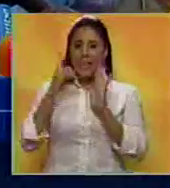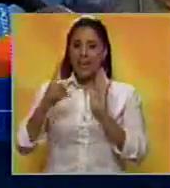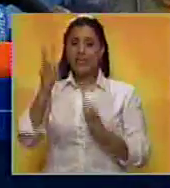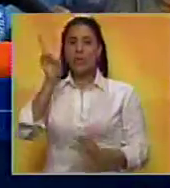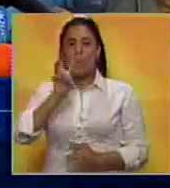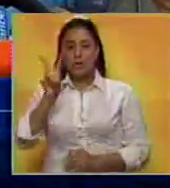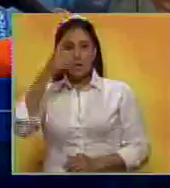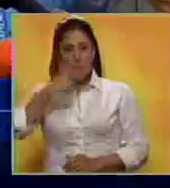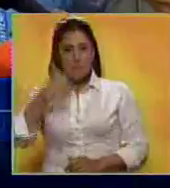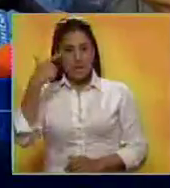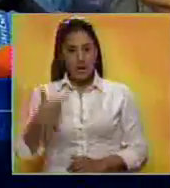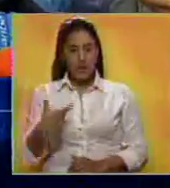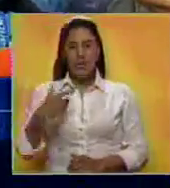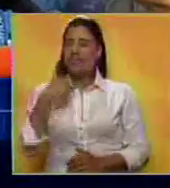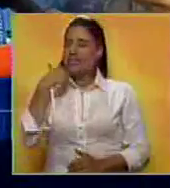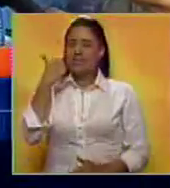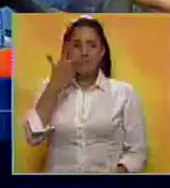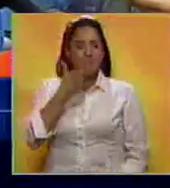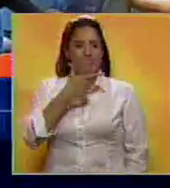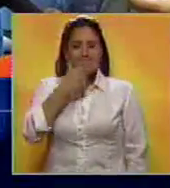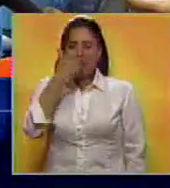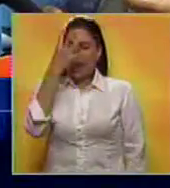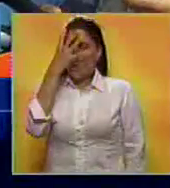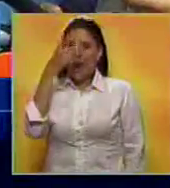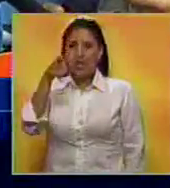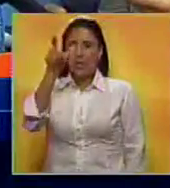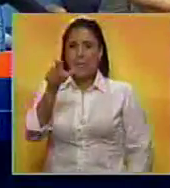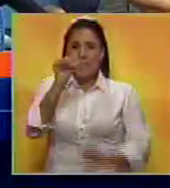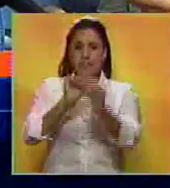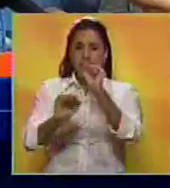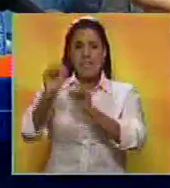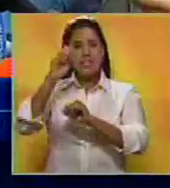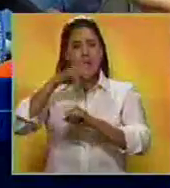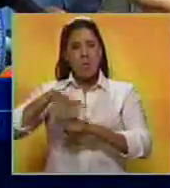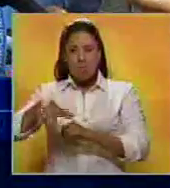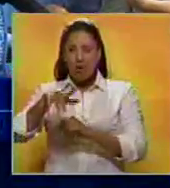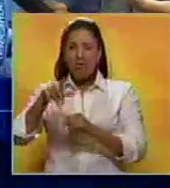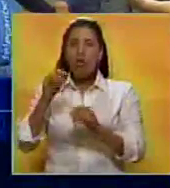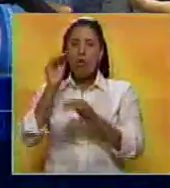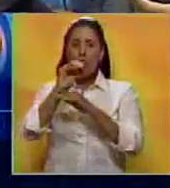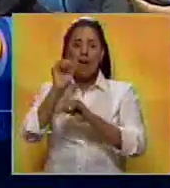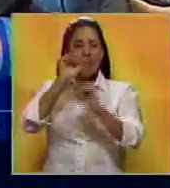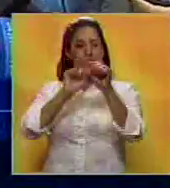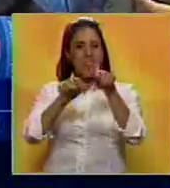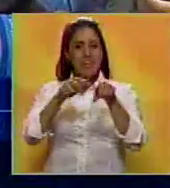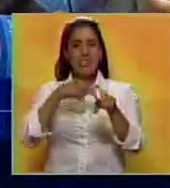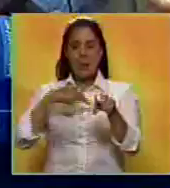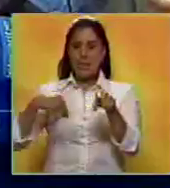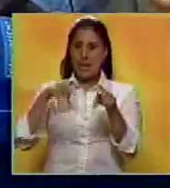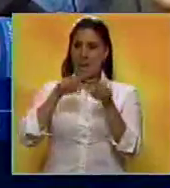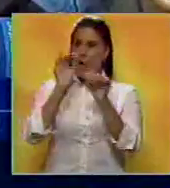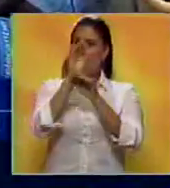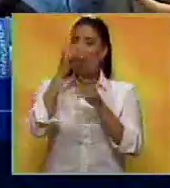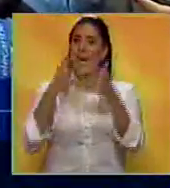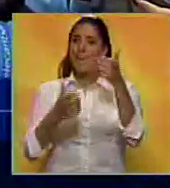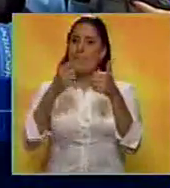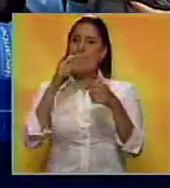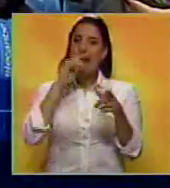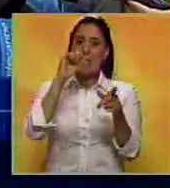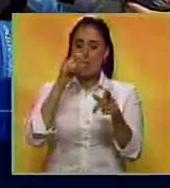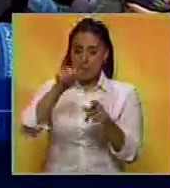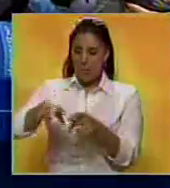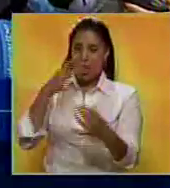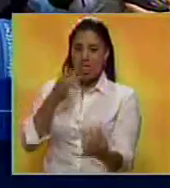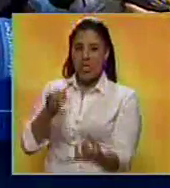los venezolanos. Es una vergüenza que en la Defensoría del Pueblo se prefiera defender a quien está en el poder y no al pueblo